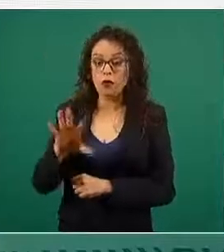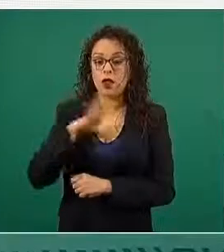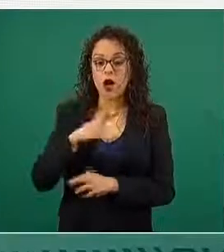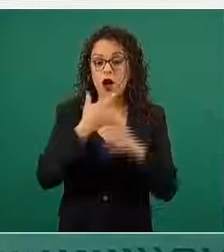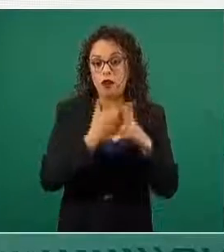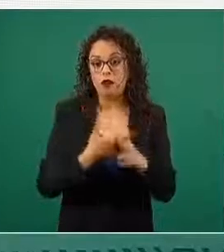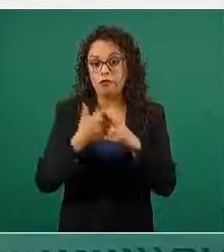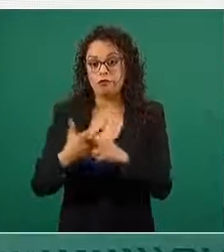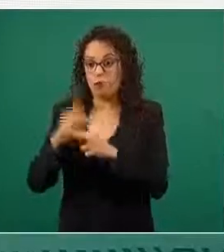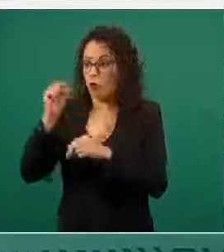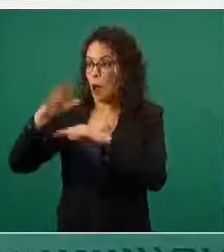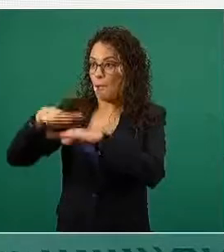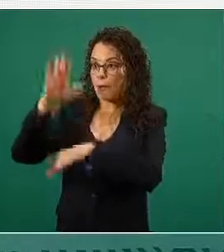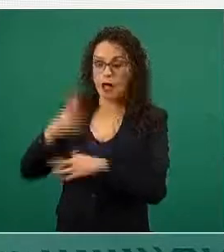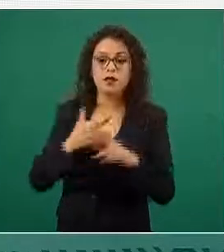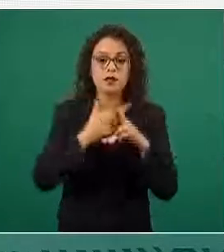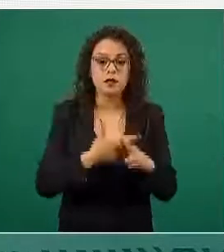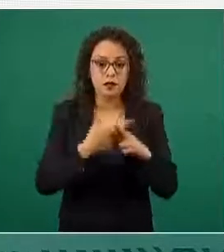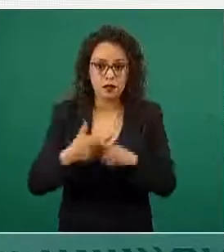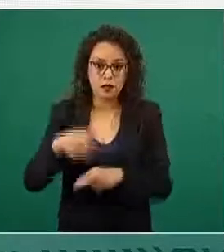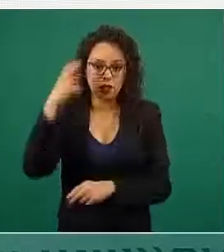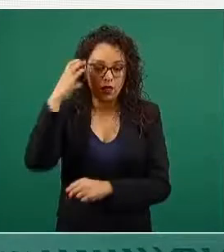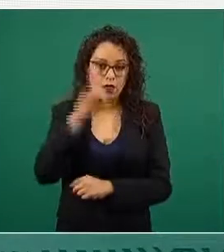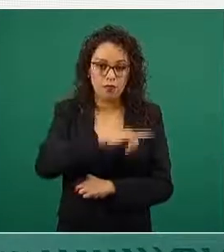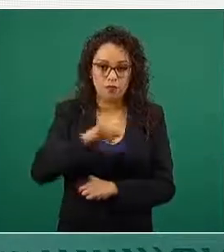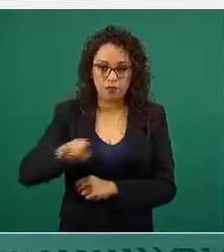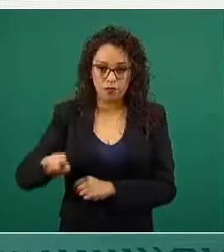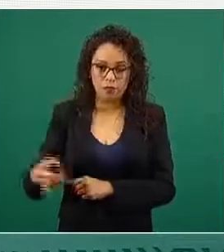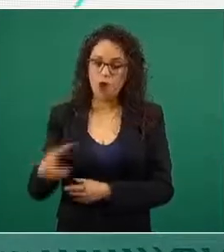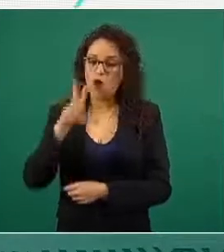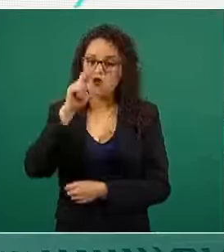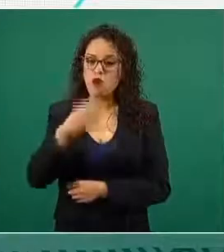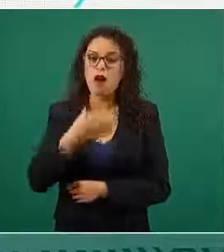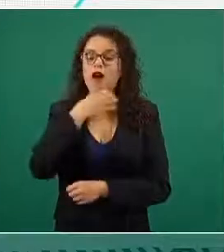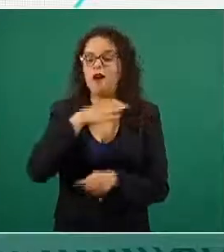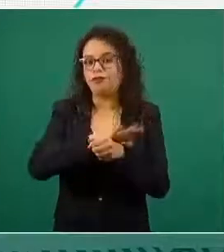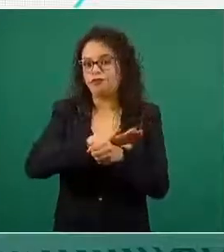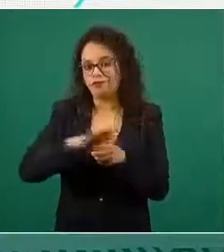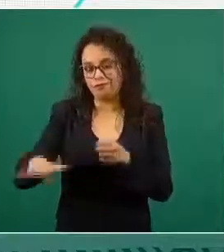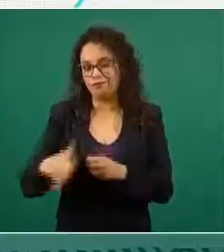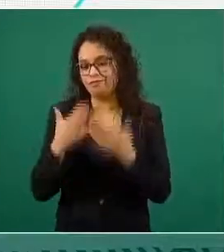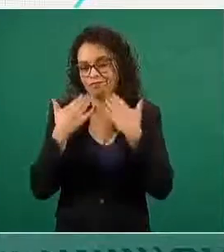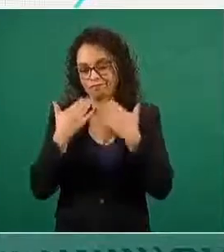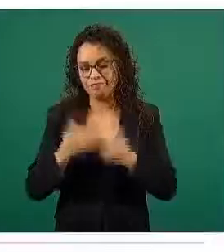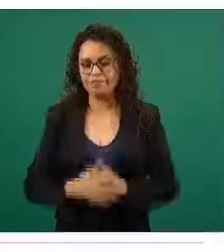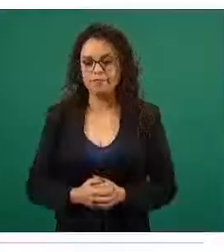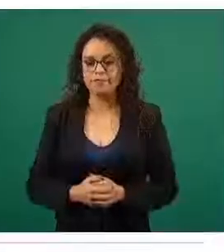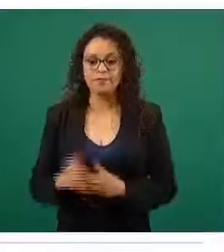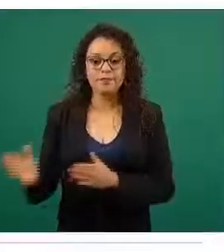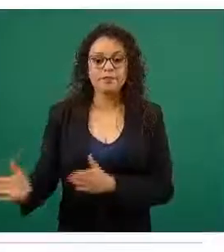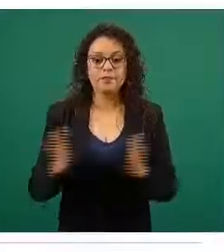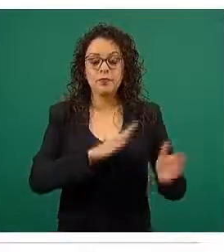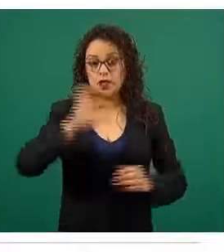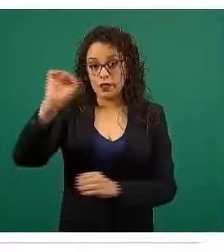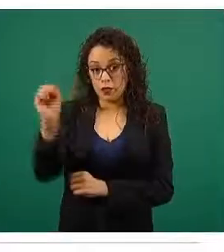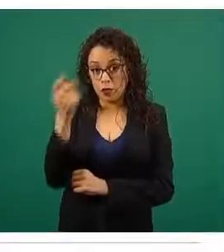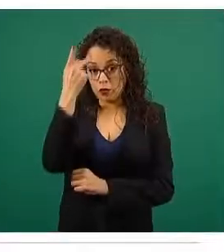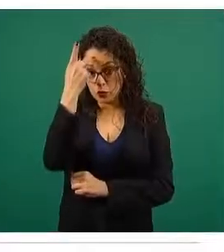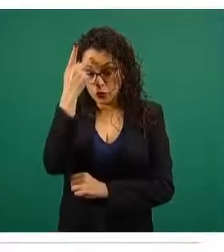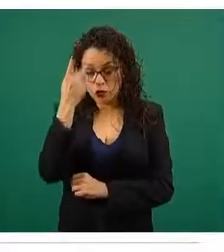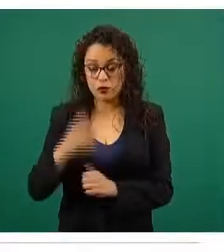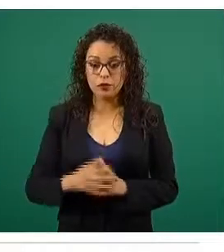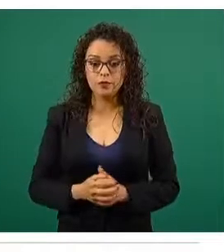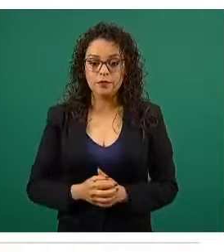reserva hospitalaria sin que amenace con agotarse. La siguiente. San Luis Potosí, lo mismo